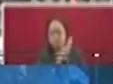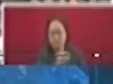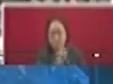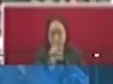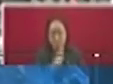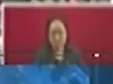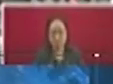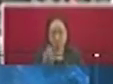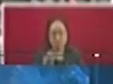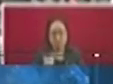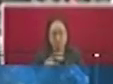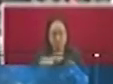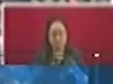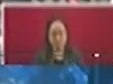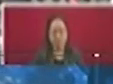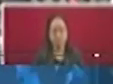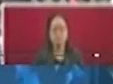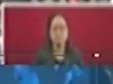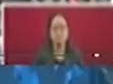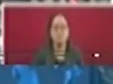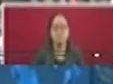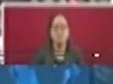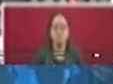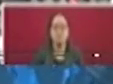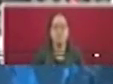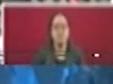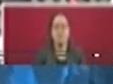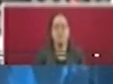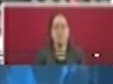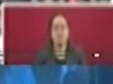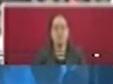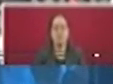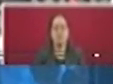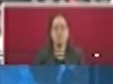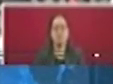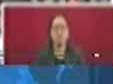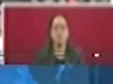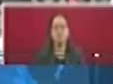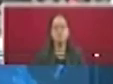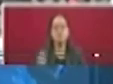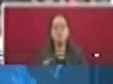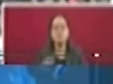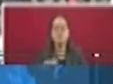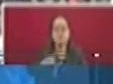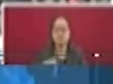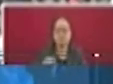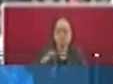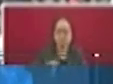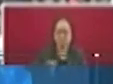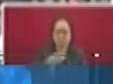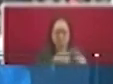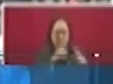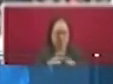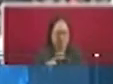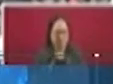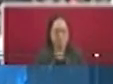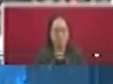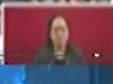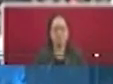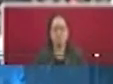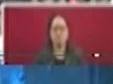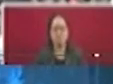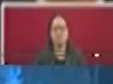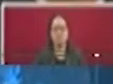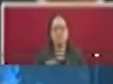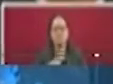oficial del estado de Baja California. Ahora, hay un procedimiento en este sentido, Joaquín, que